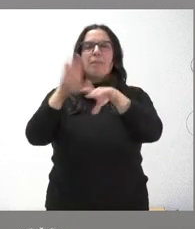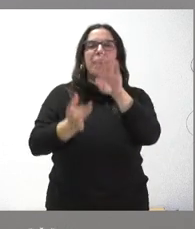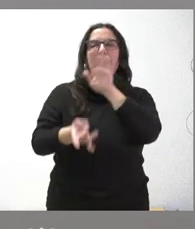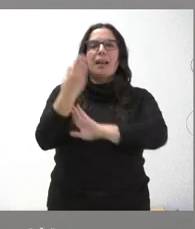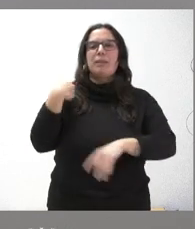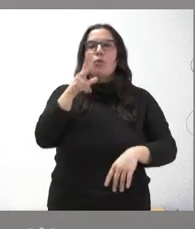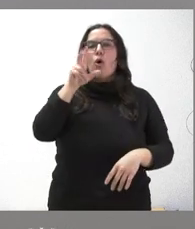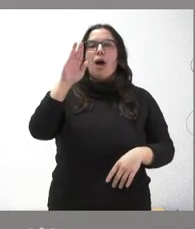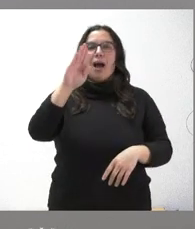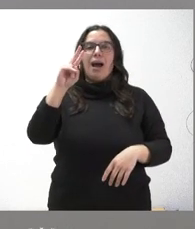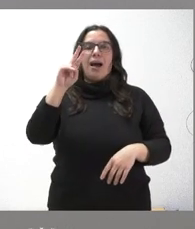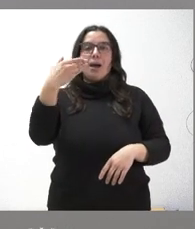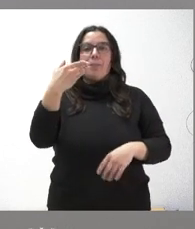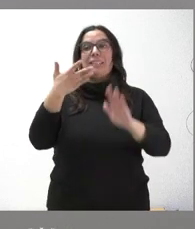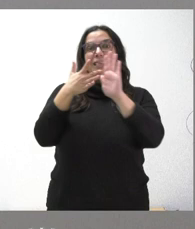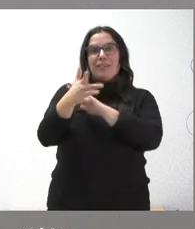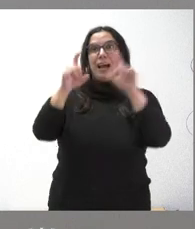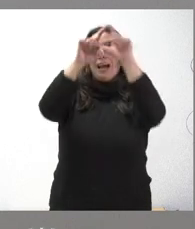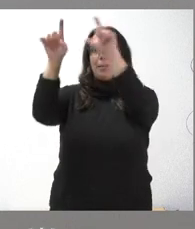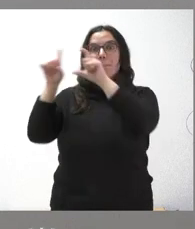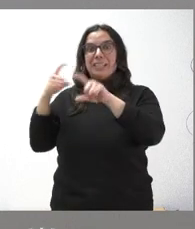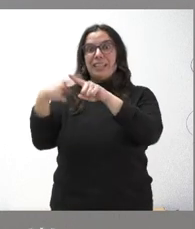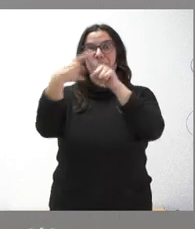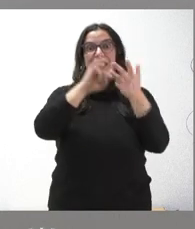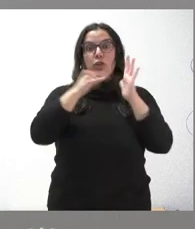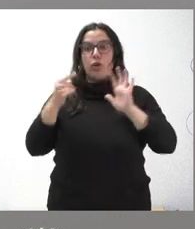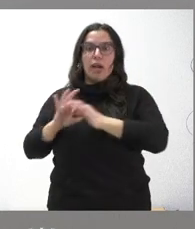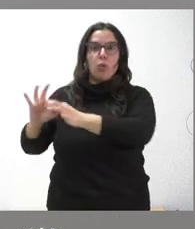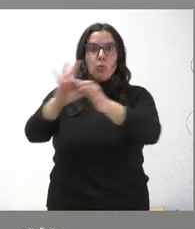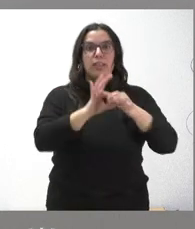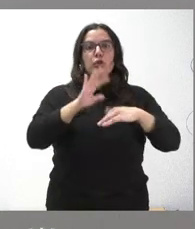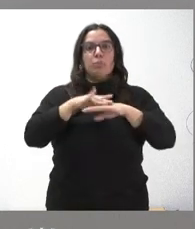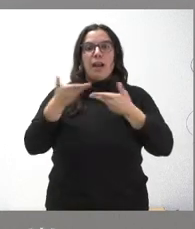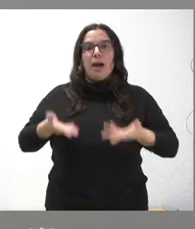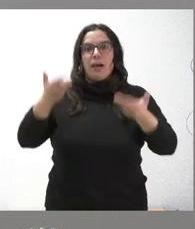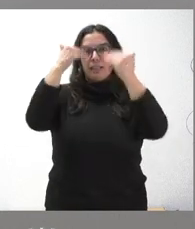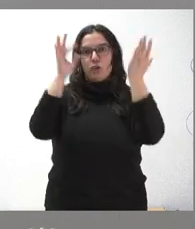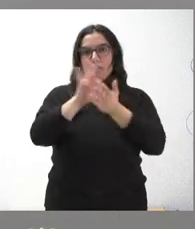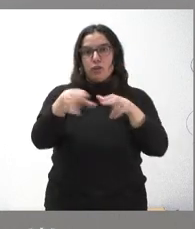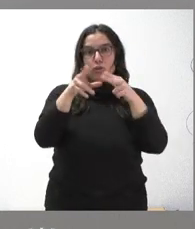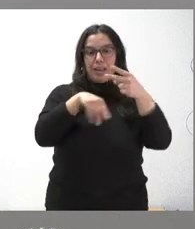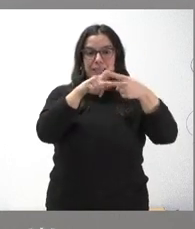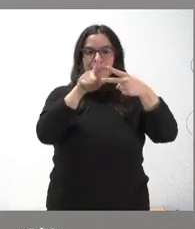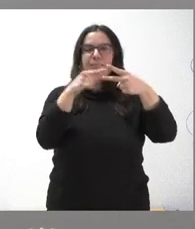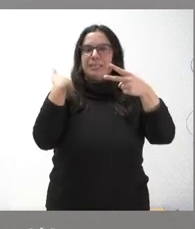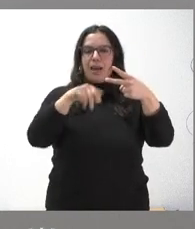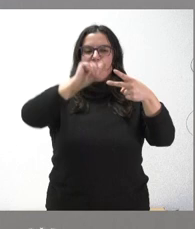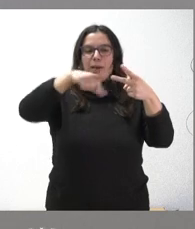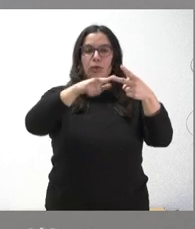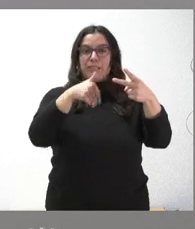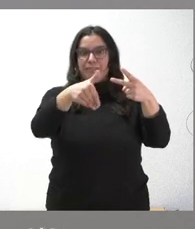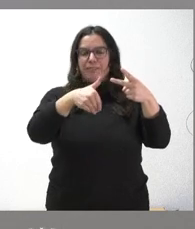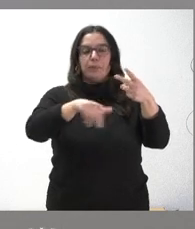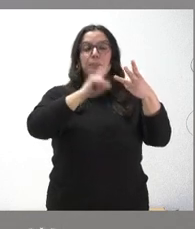este Hub que también tiene una vinculación a temas de servos sociales y por lo que respecta al tercero pues lógicamente el acuerdo de eh caja rural de Zamora con